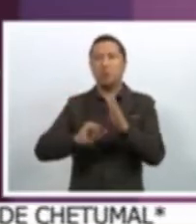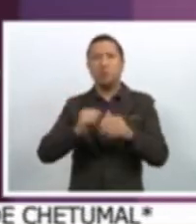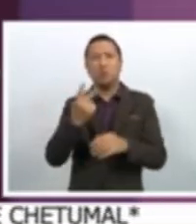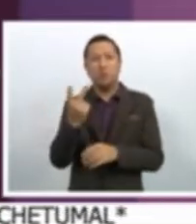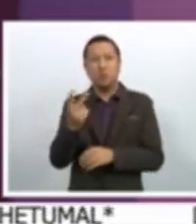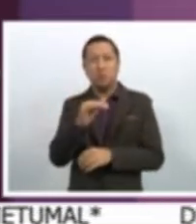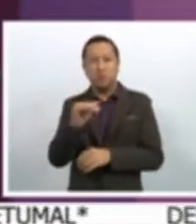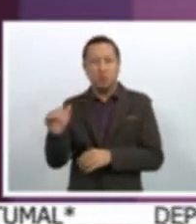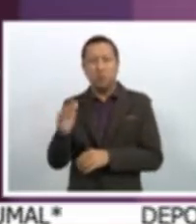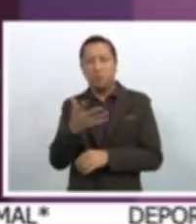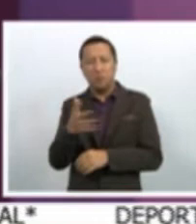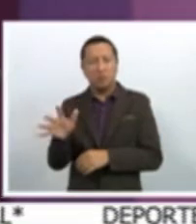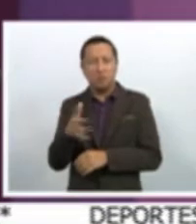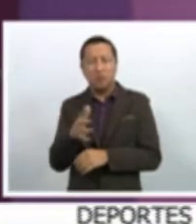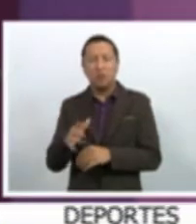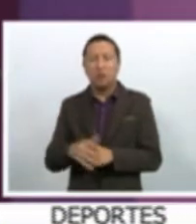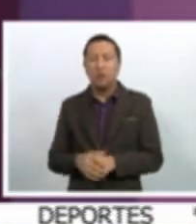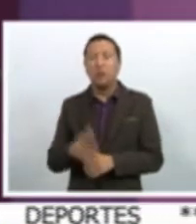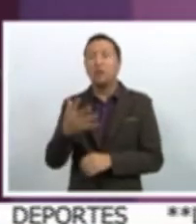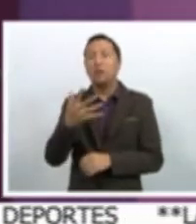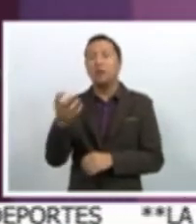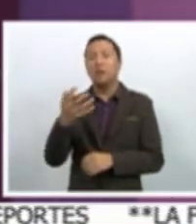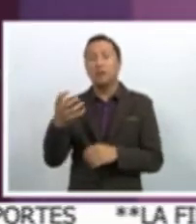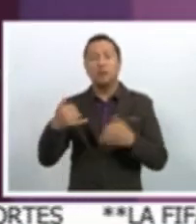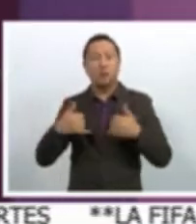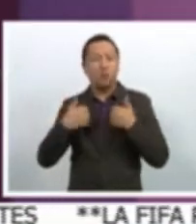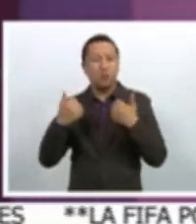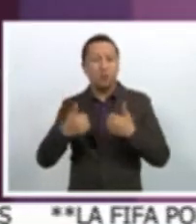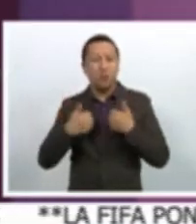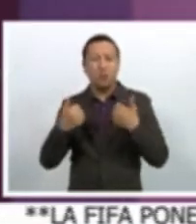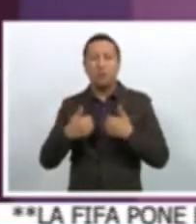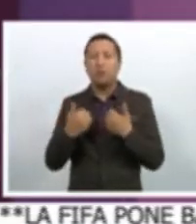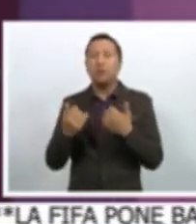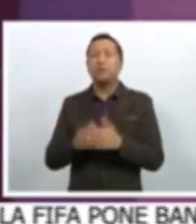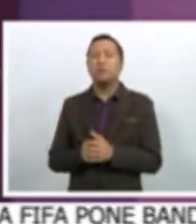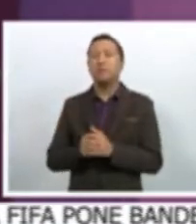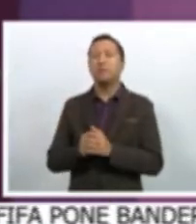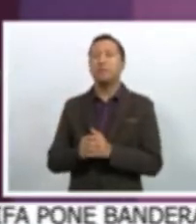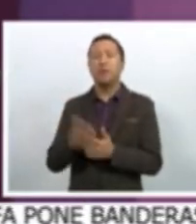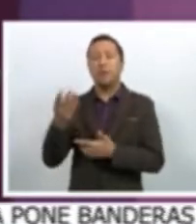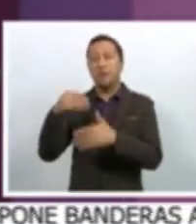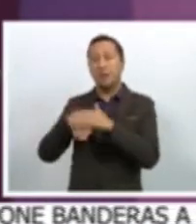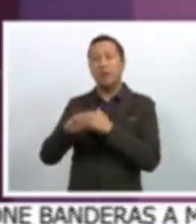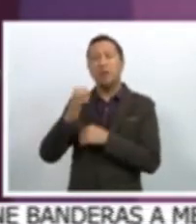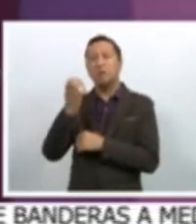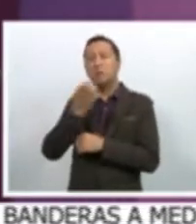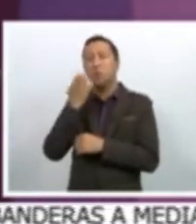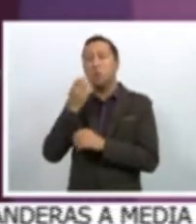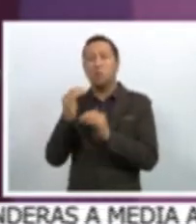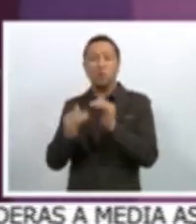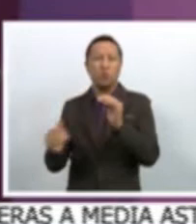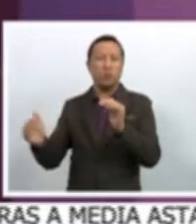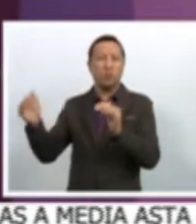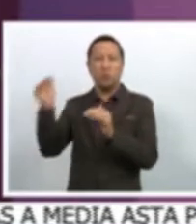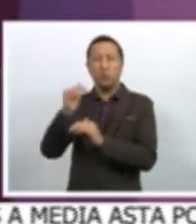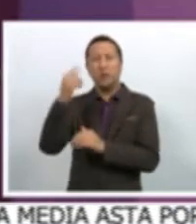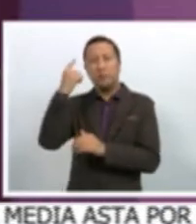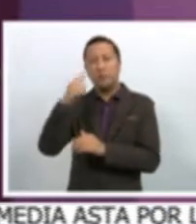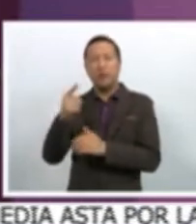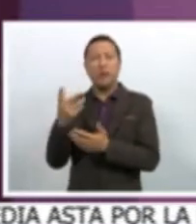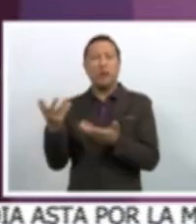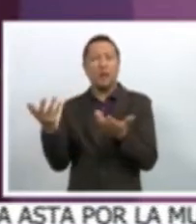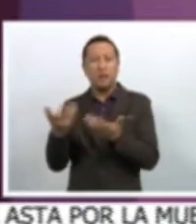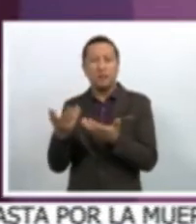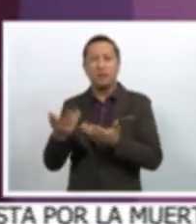2 meses y medio, en donde 500 jóvenes estuvieron entrando a una escuela de emprendimiento de alto nivel, todo vía plataforma